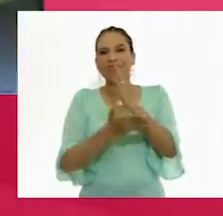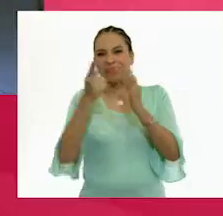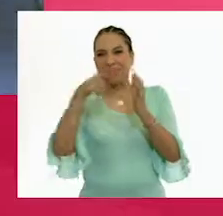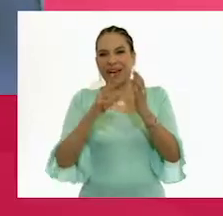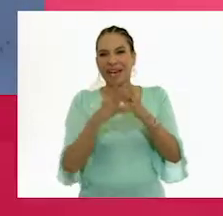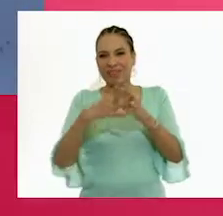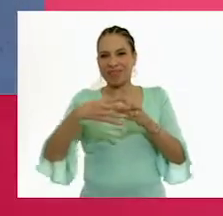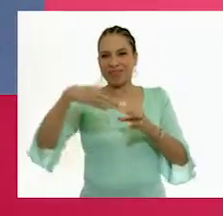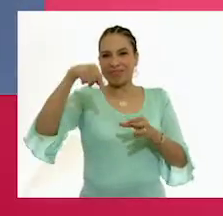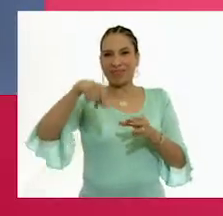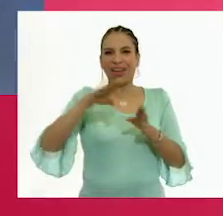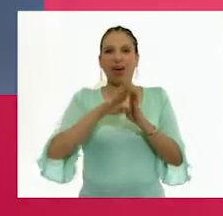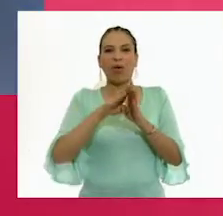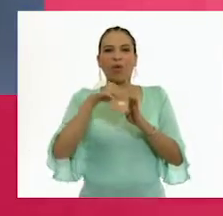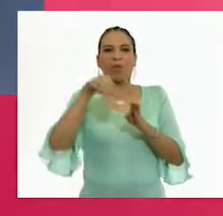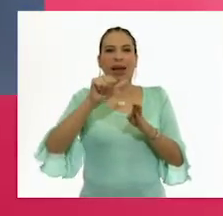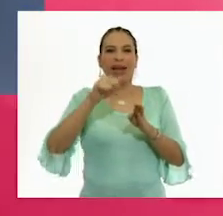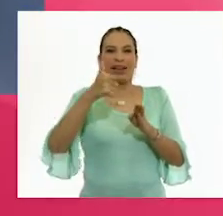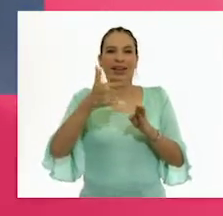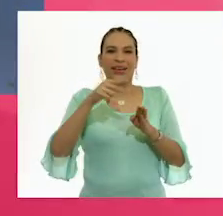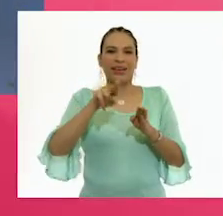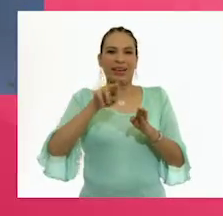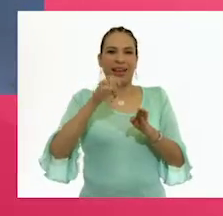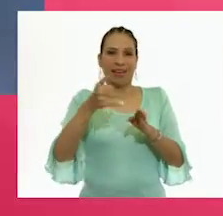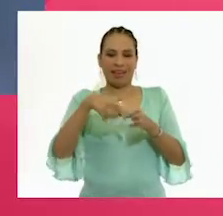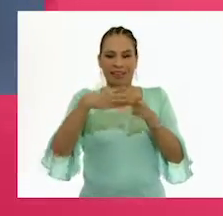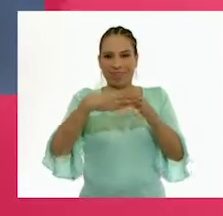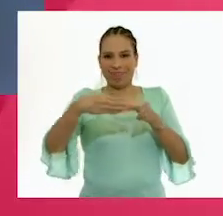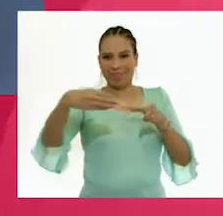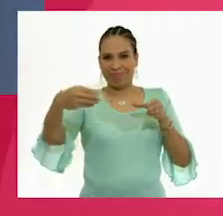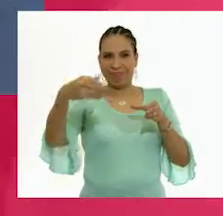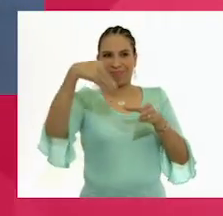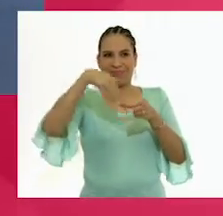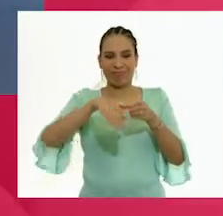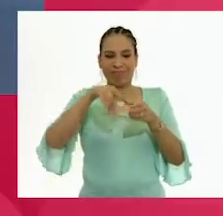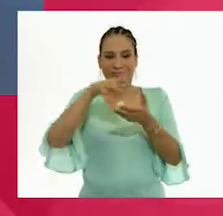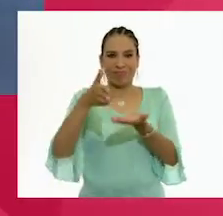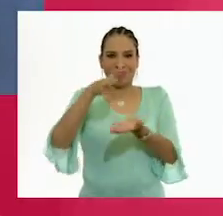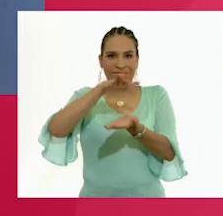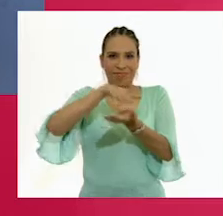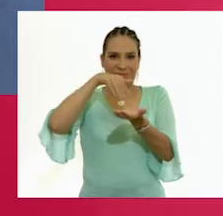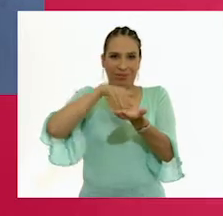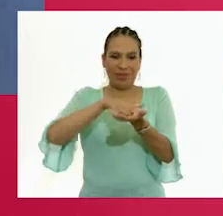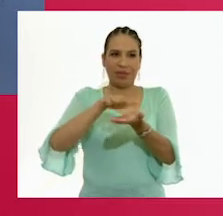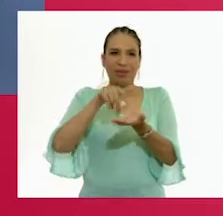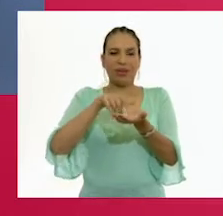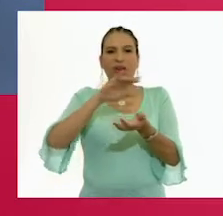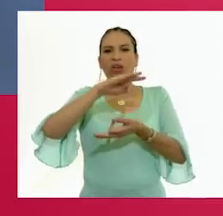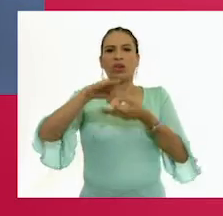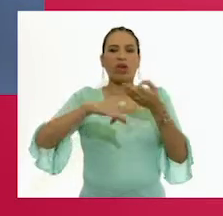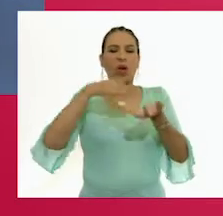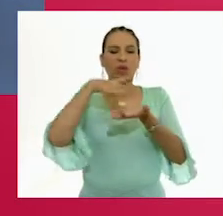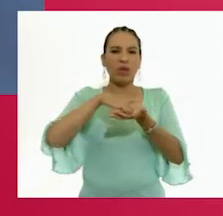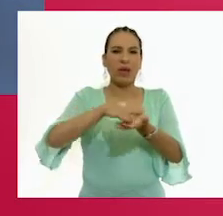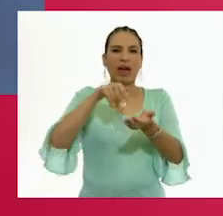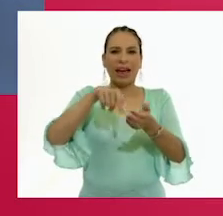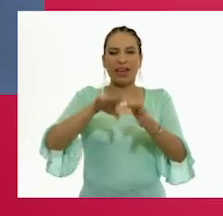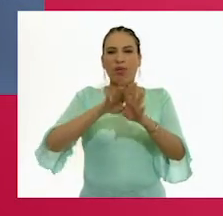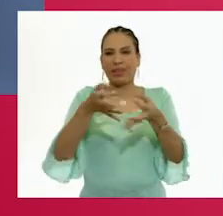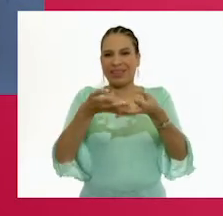un shimbo. Sí, lo más importante, la penca y el cocimiento, ¿verdad? Que debe ser calentado en horno de